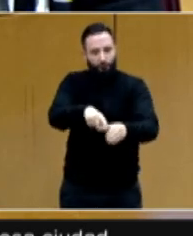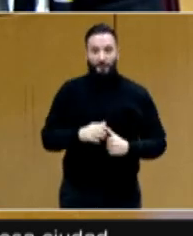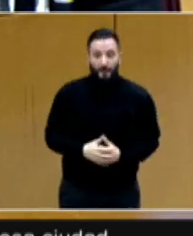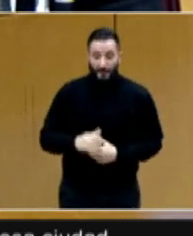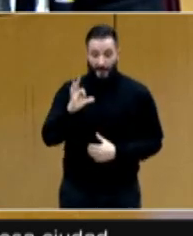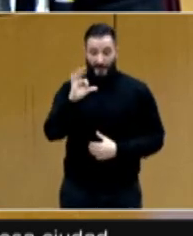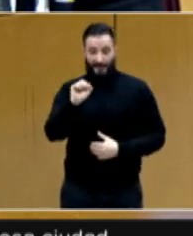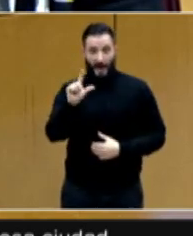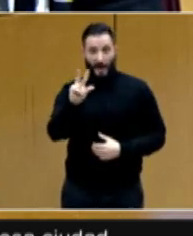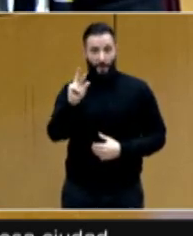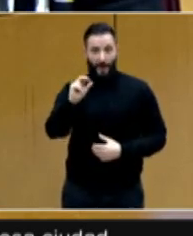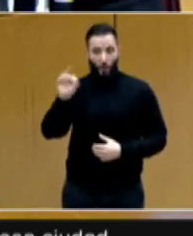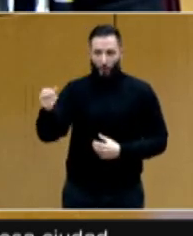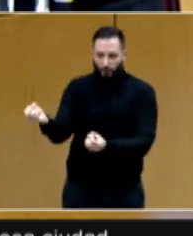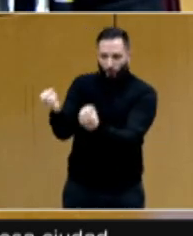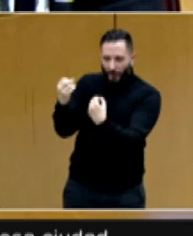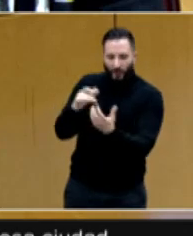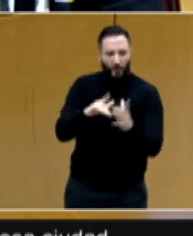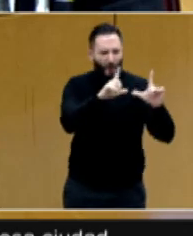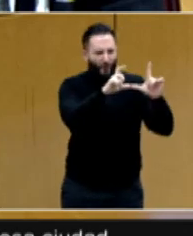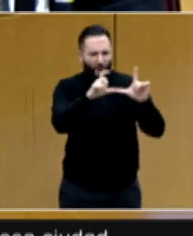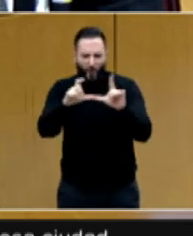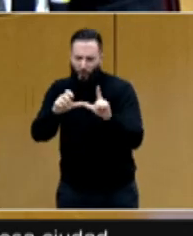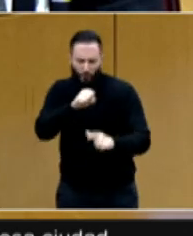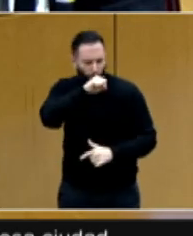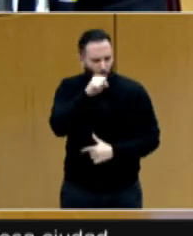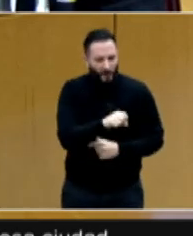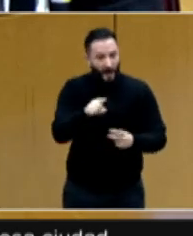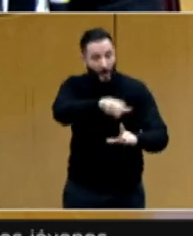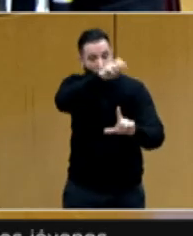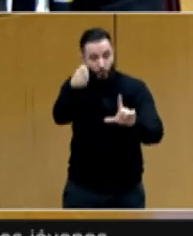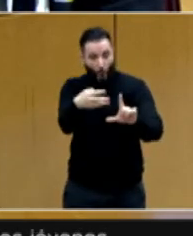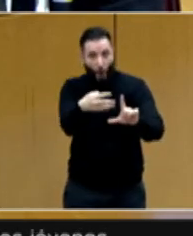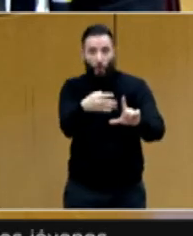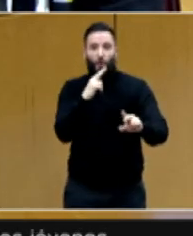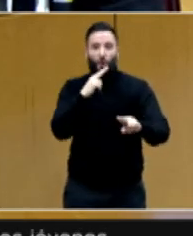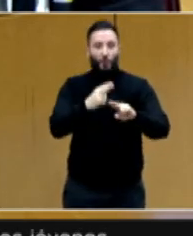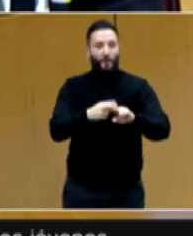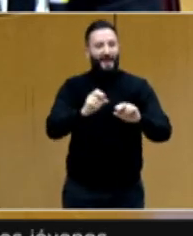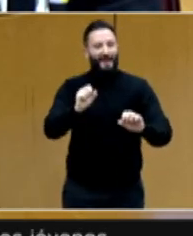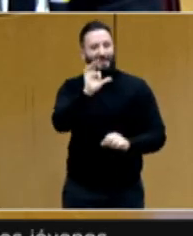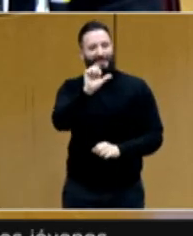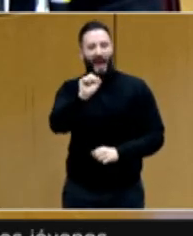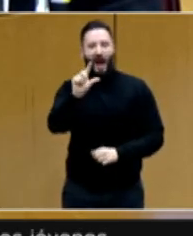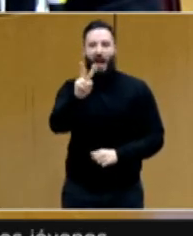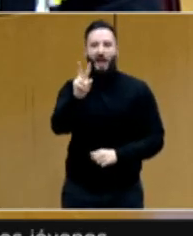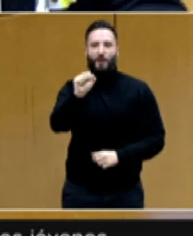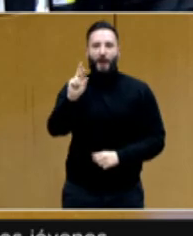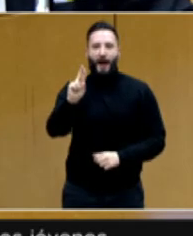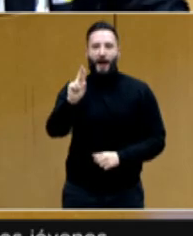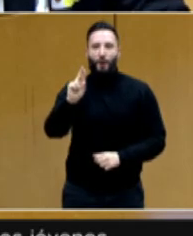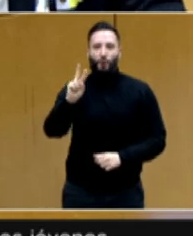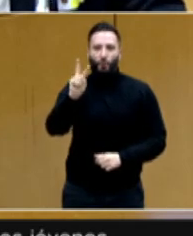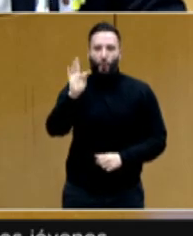Salvador nos ha contado que le gusta la fotografía que tiene un blog que se llama salva en ruta una mirada diferente